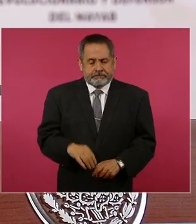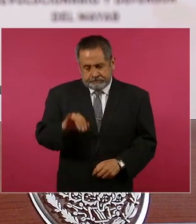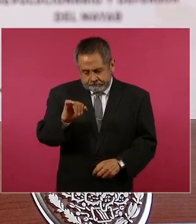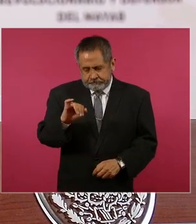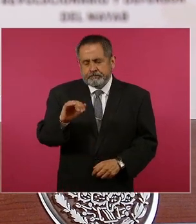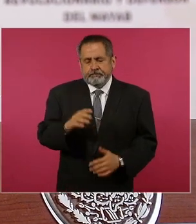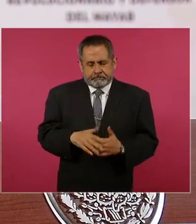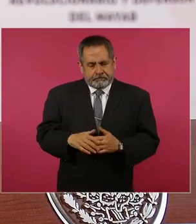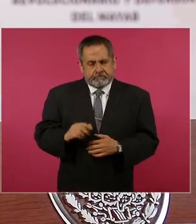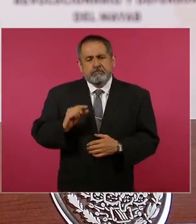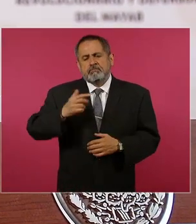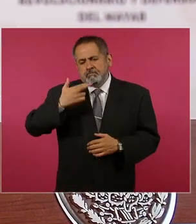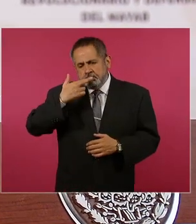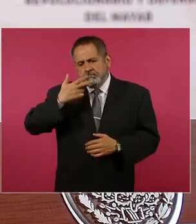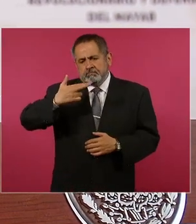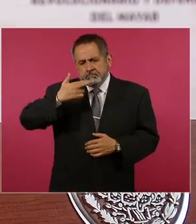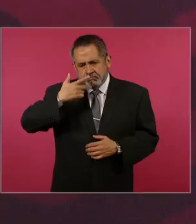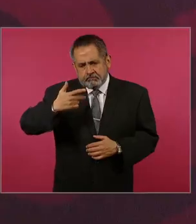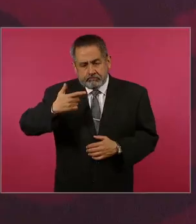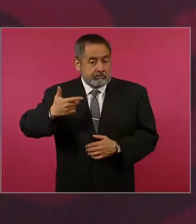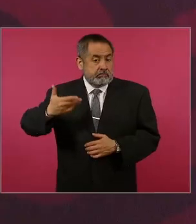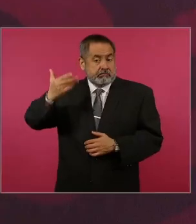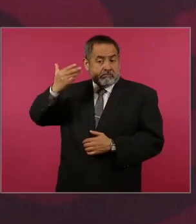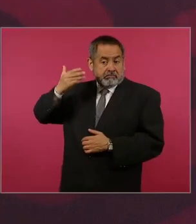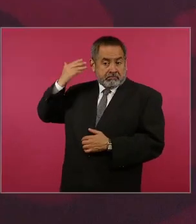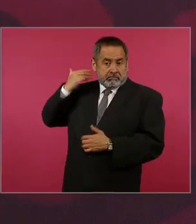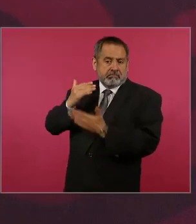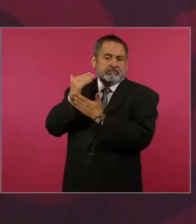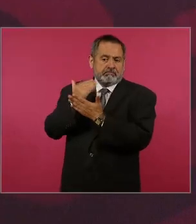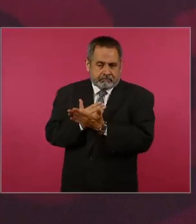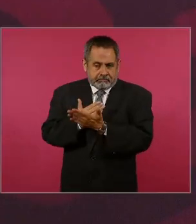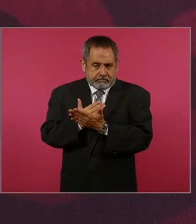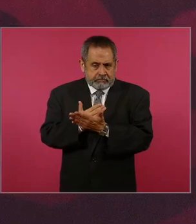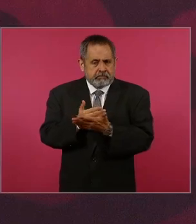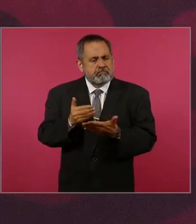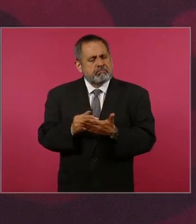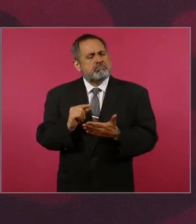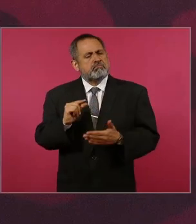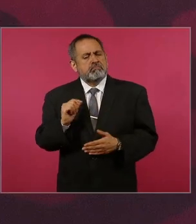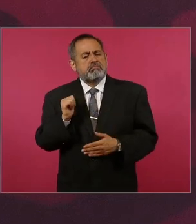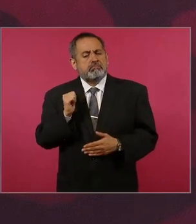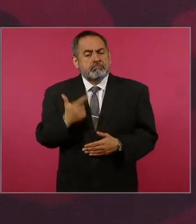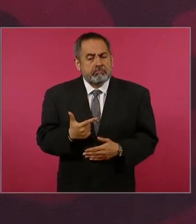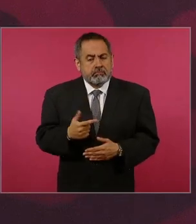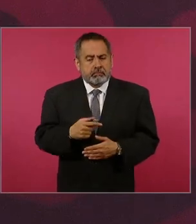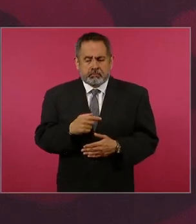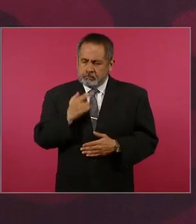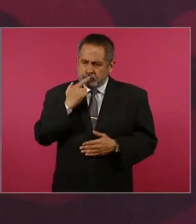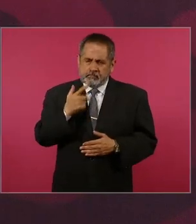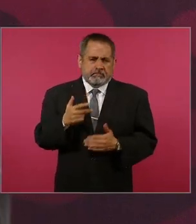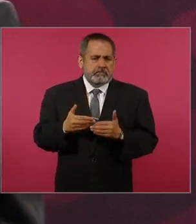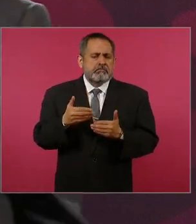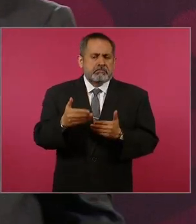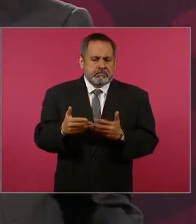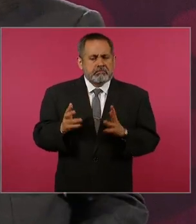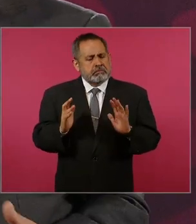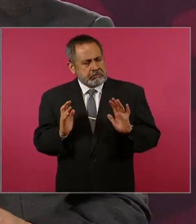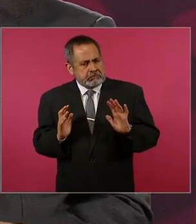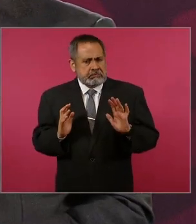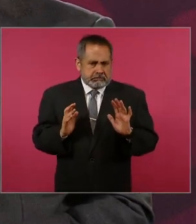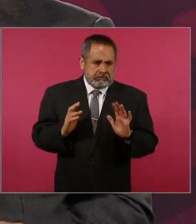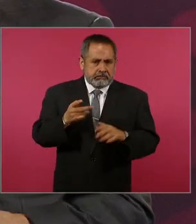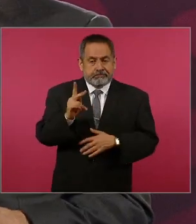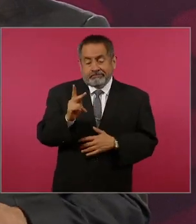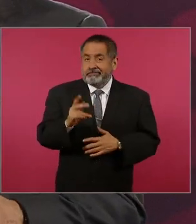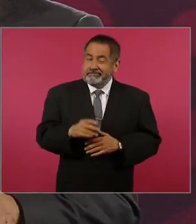avanzó, porque antes tenían menos posibilidad de votar. Sin embargo,